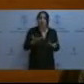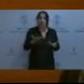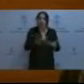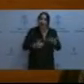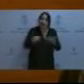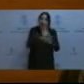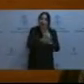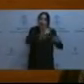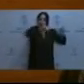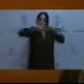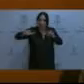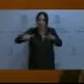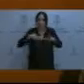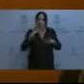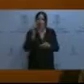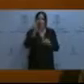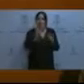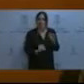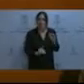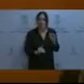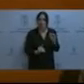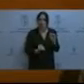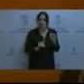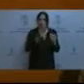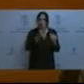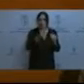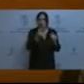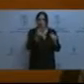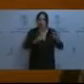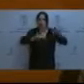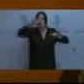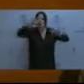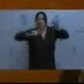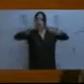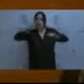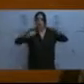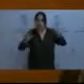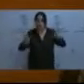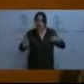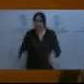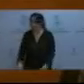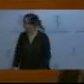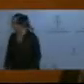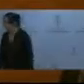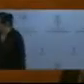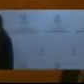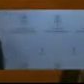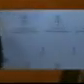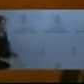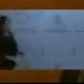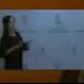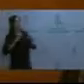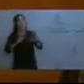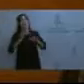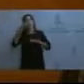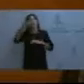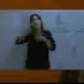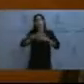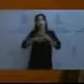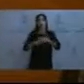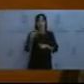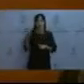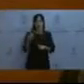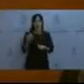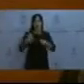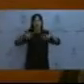de las explotaciones estaría menos afectada por las fluctuaciones de precios de materia prima. Pero lo único que hacen es tener un barco de tierras